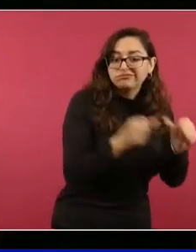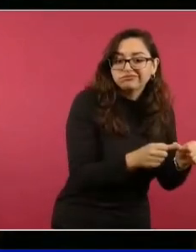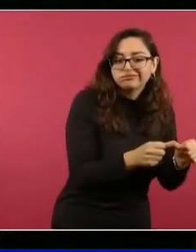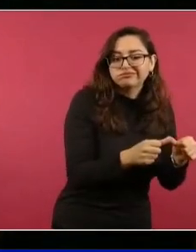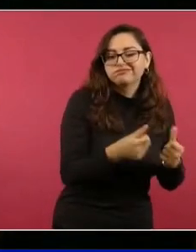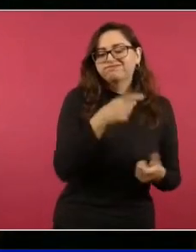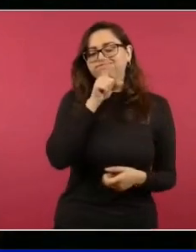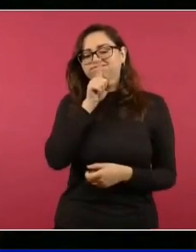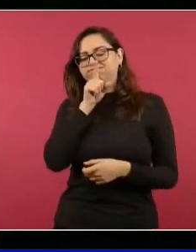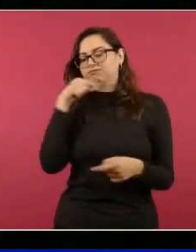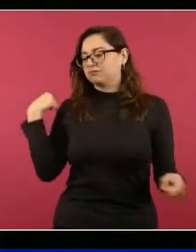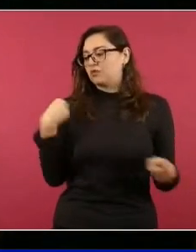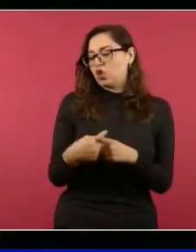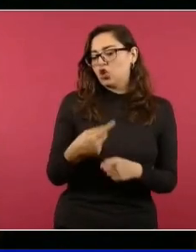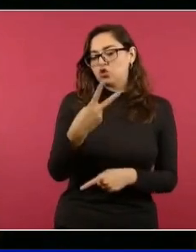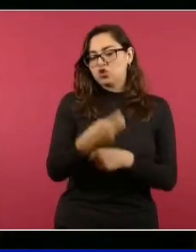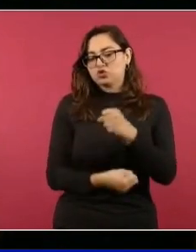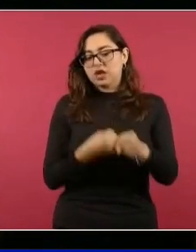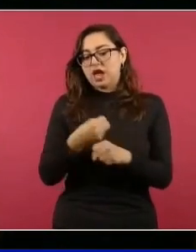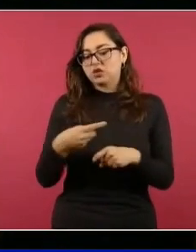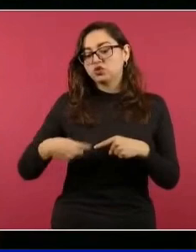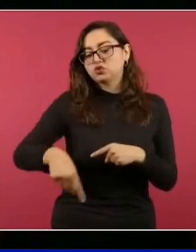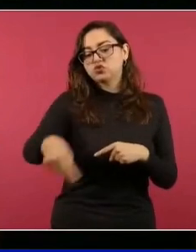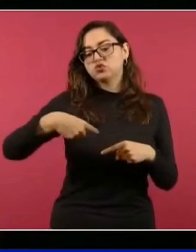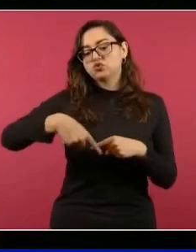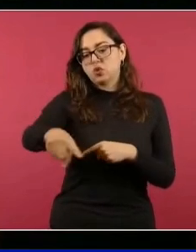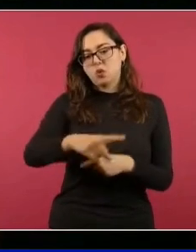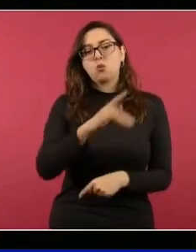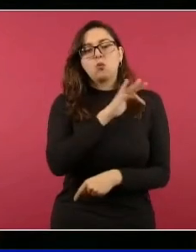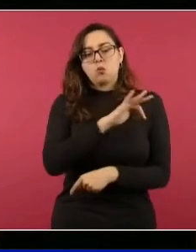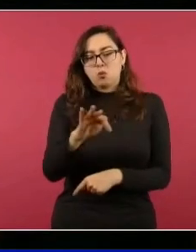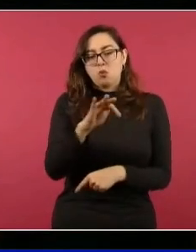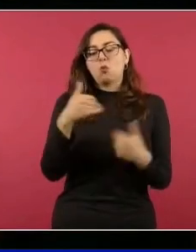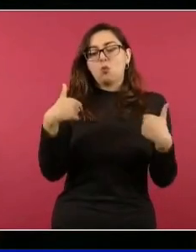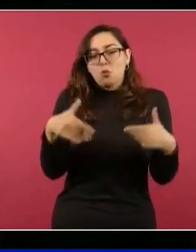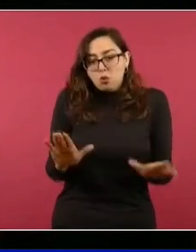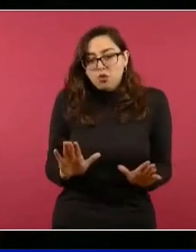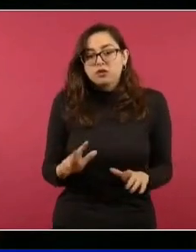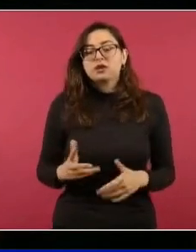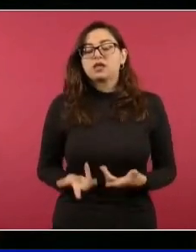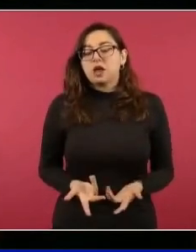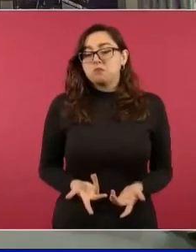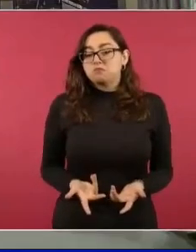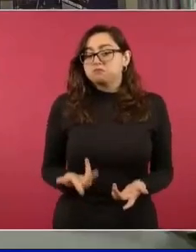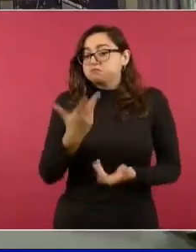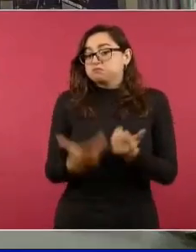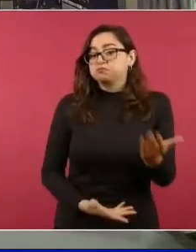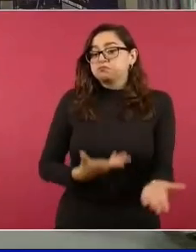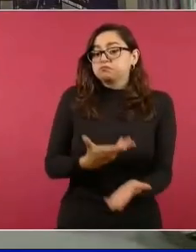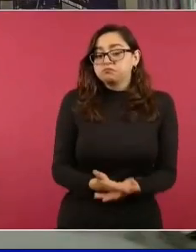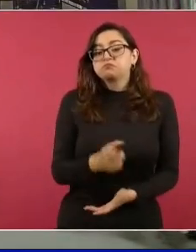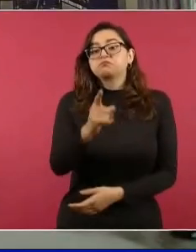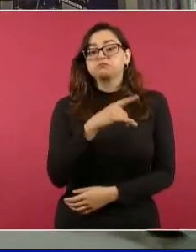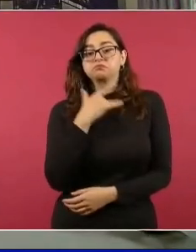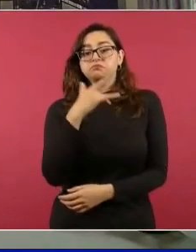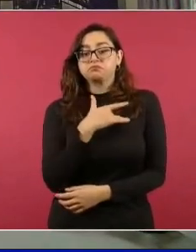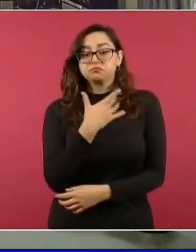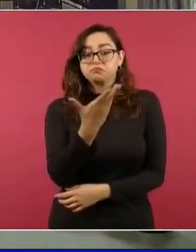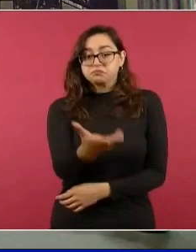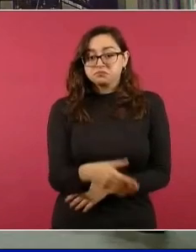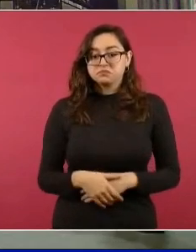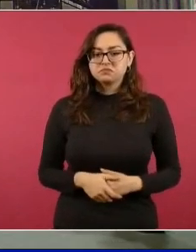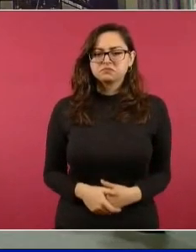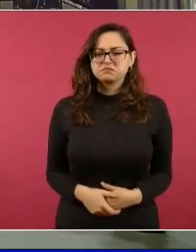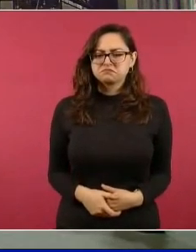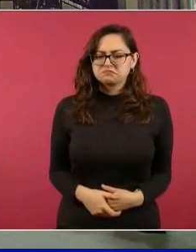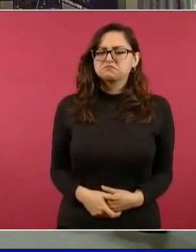corto tiempo de 2 años, podría perfectamente implementarse. ¿Le parece que fuera viable, presidente? Me